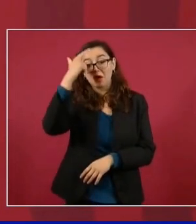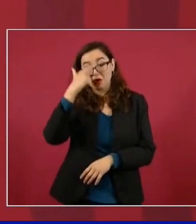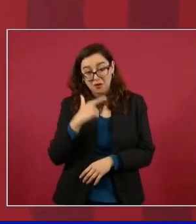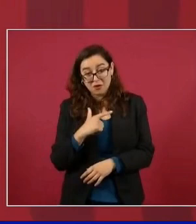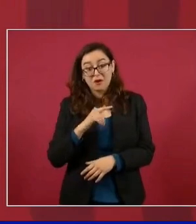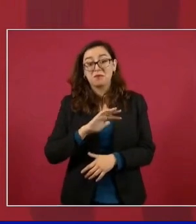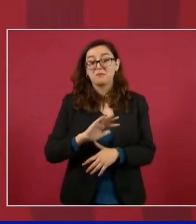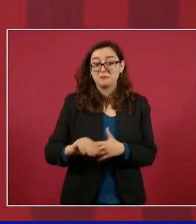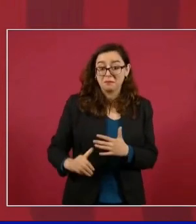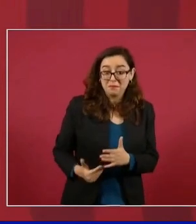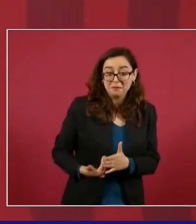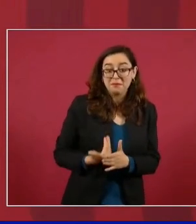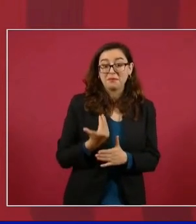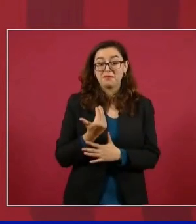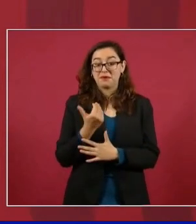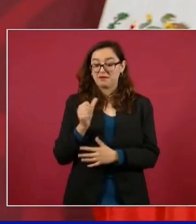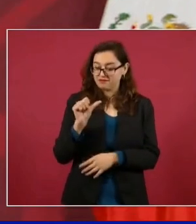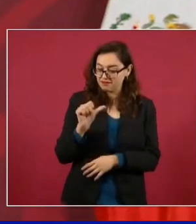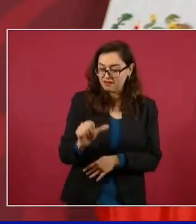siguiente.